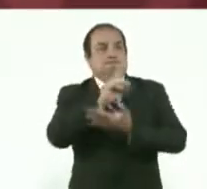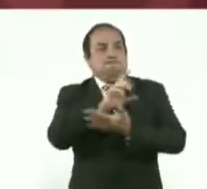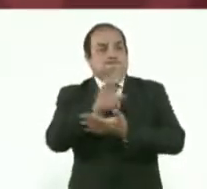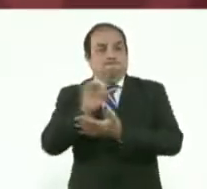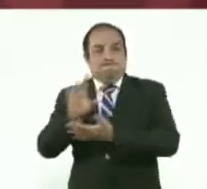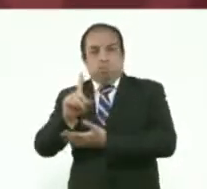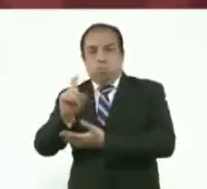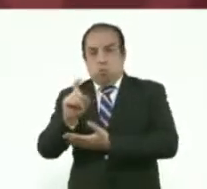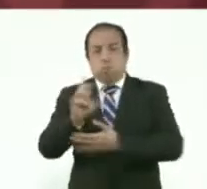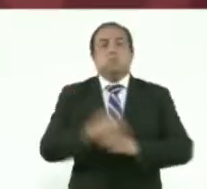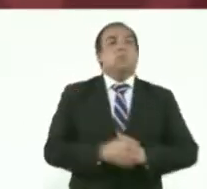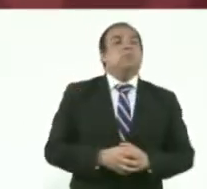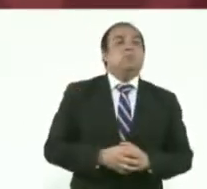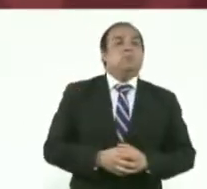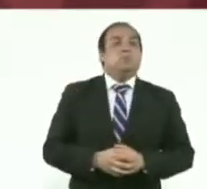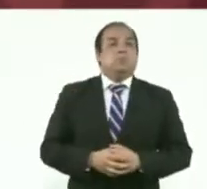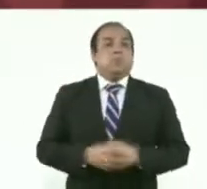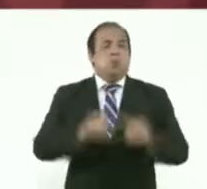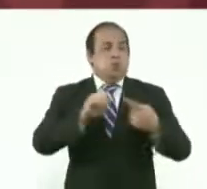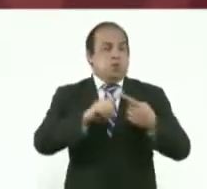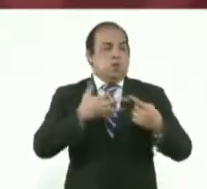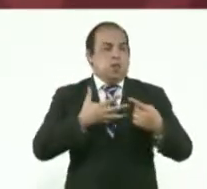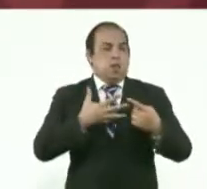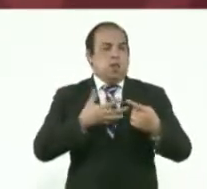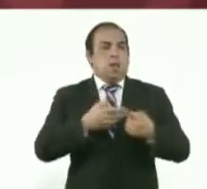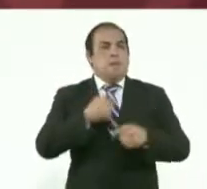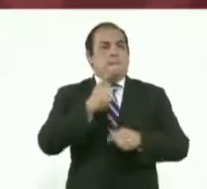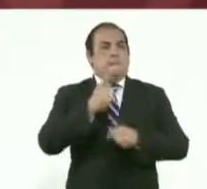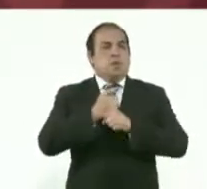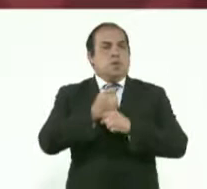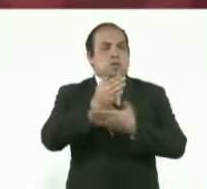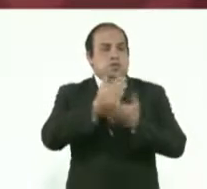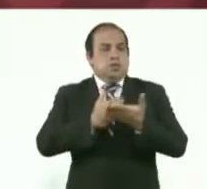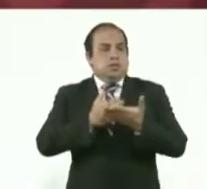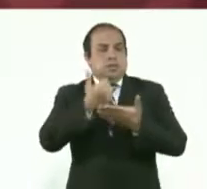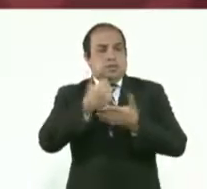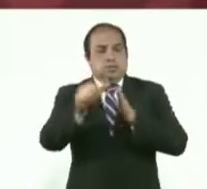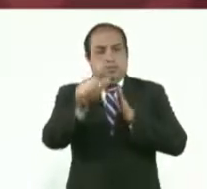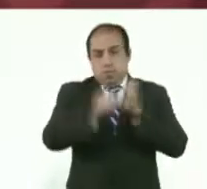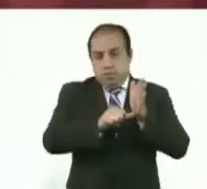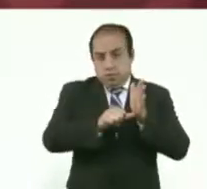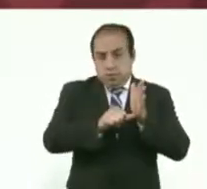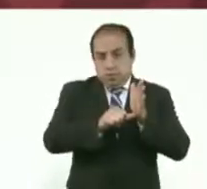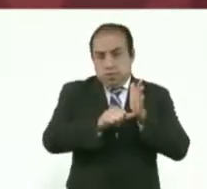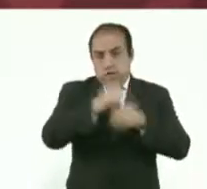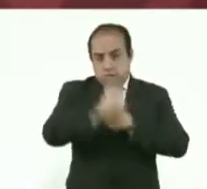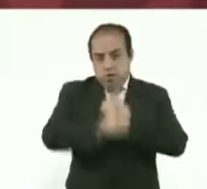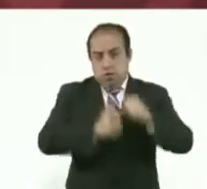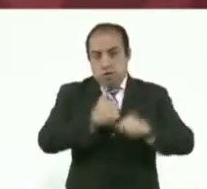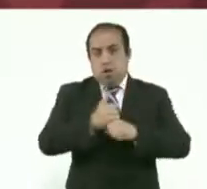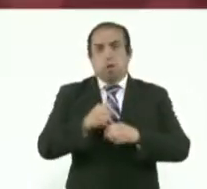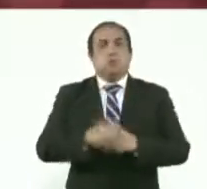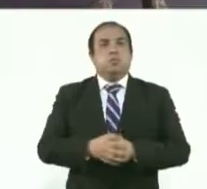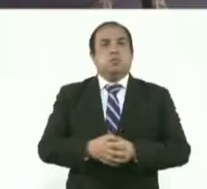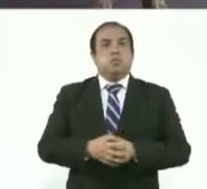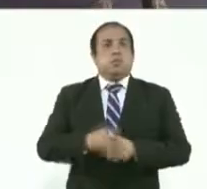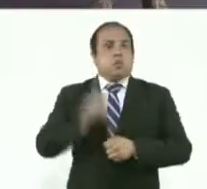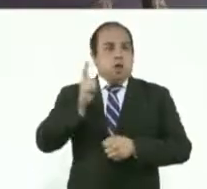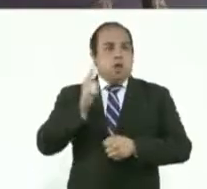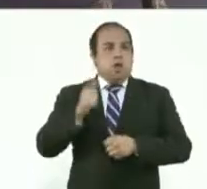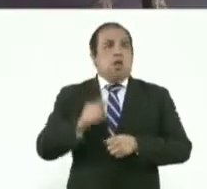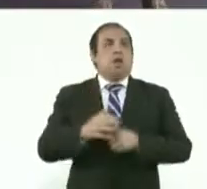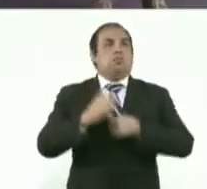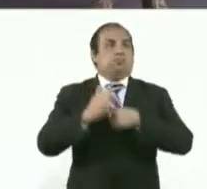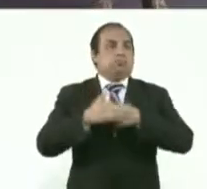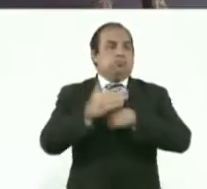Una parte entrará a la mitad de este año y la otra pues esperemos que al final de este año, principios